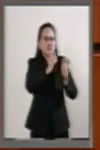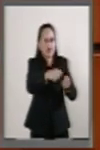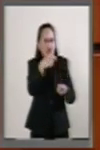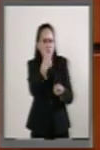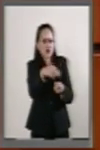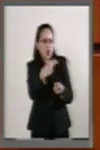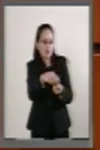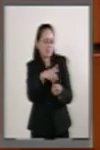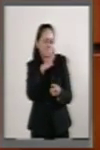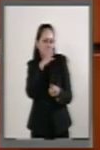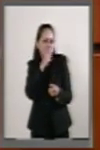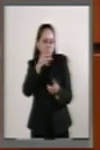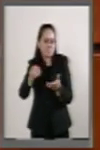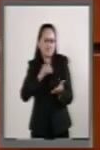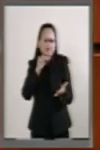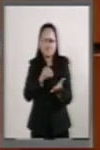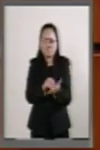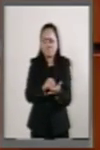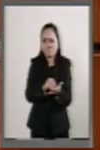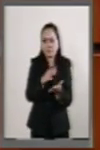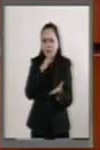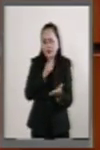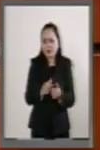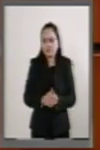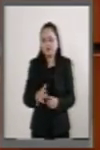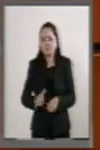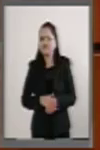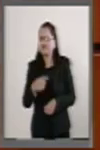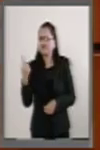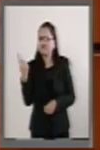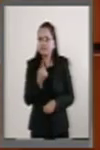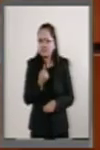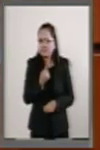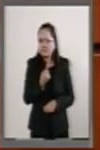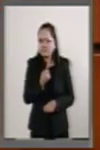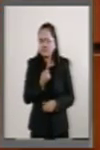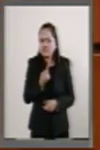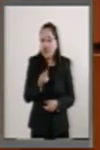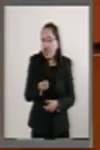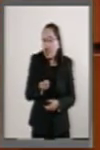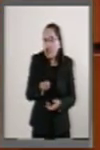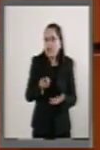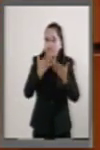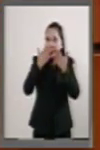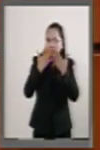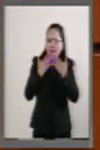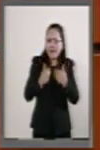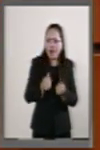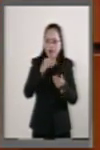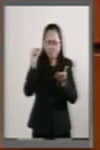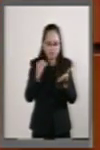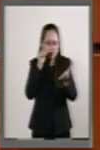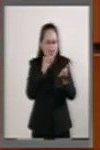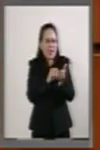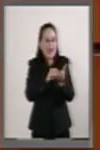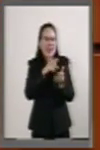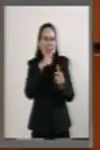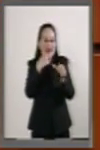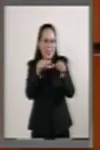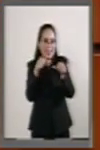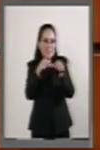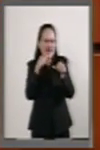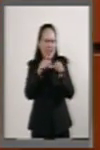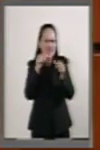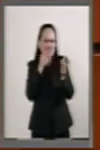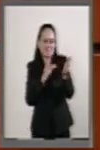el nombre a Doni, argumentando que no tenían la tipografía solicitada.